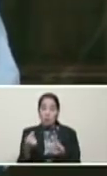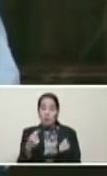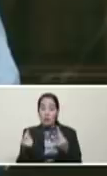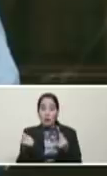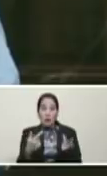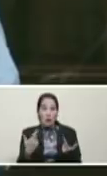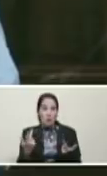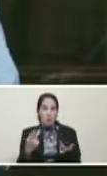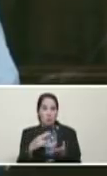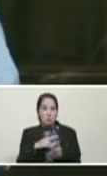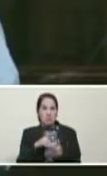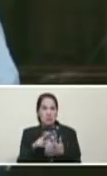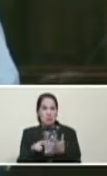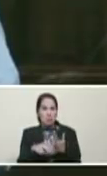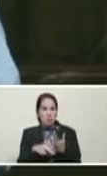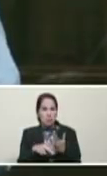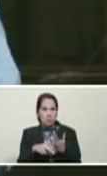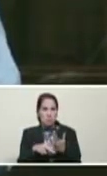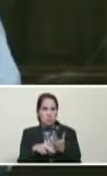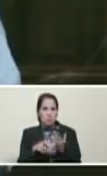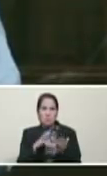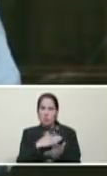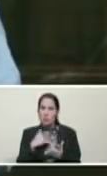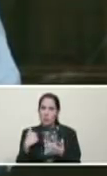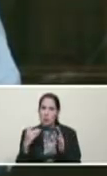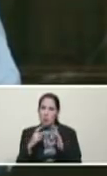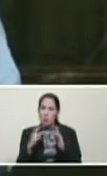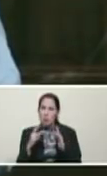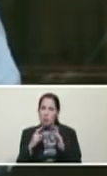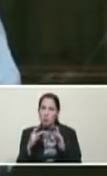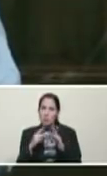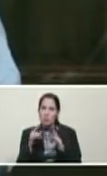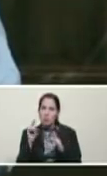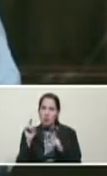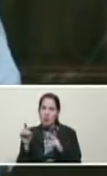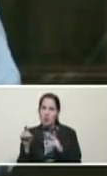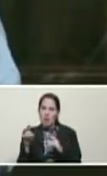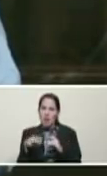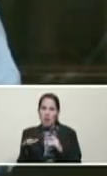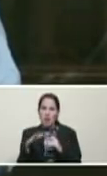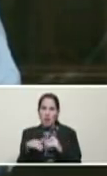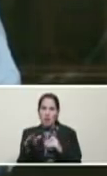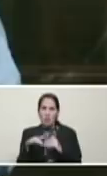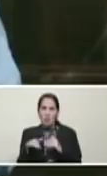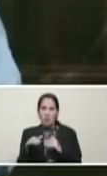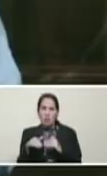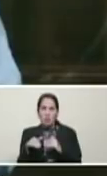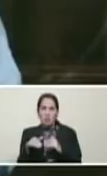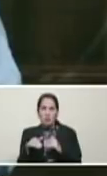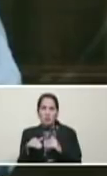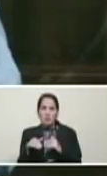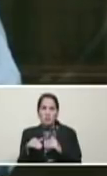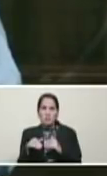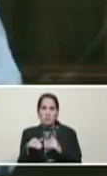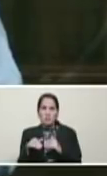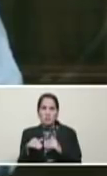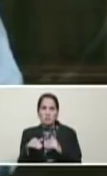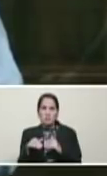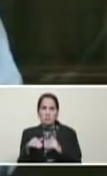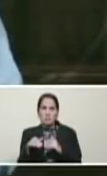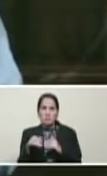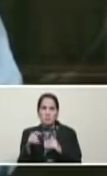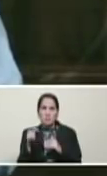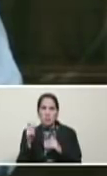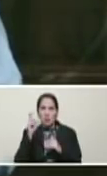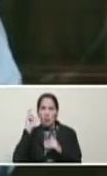así que yo quiero darle el pase allá precisamente del municipio josé tadeo monagas altagracia de orituco